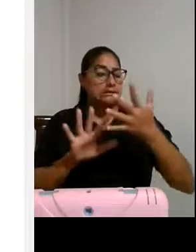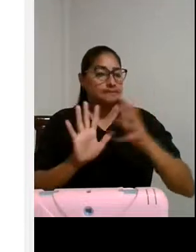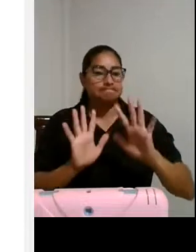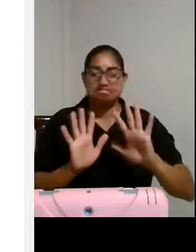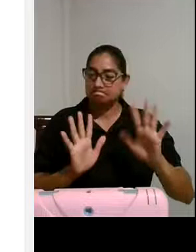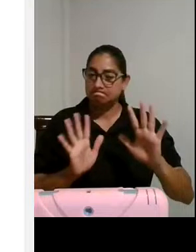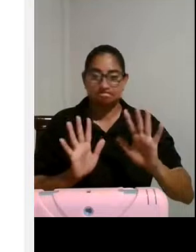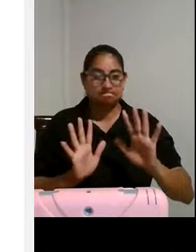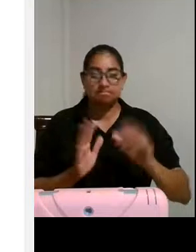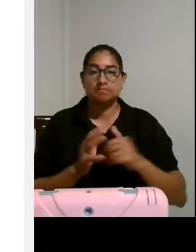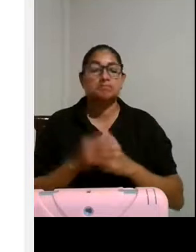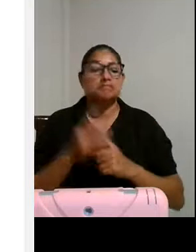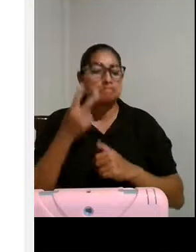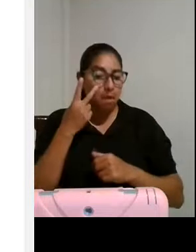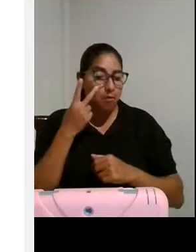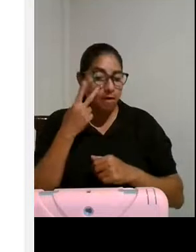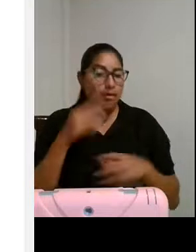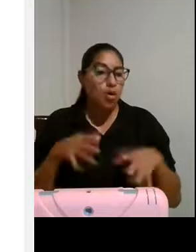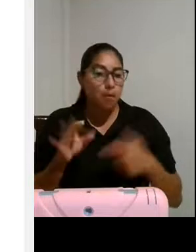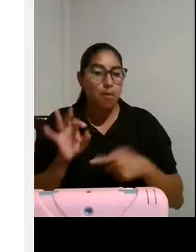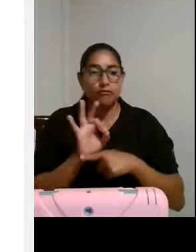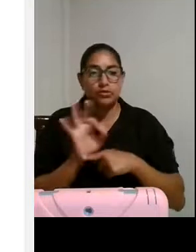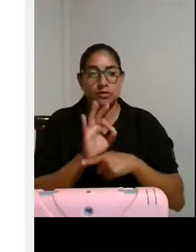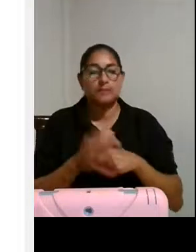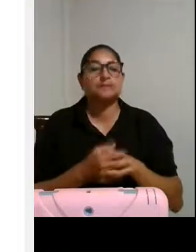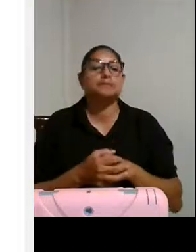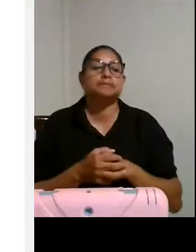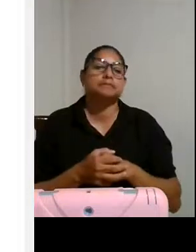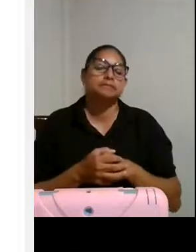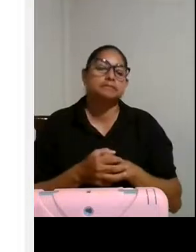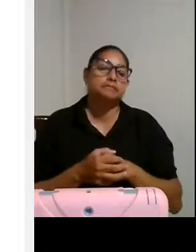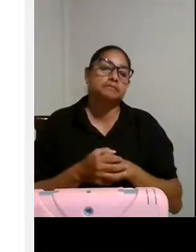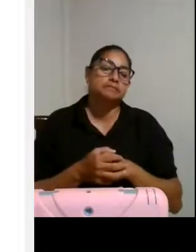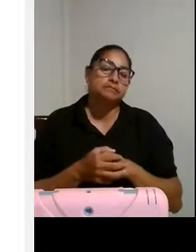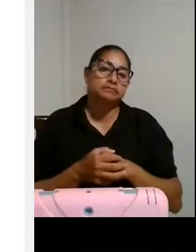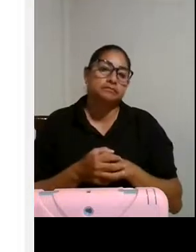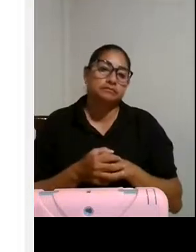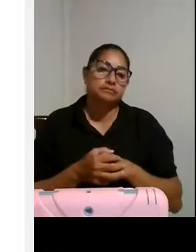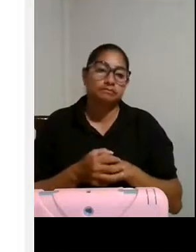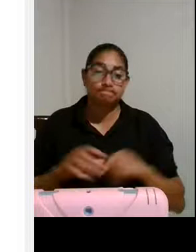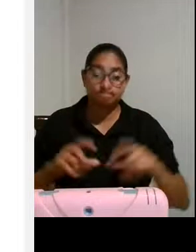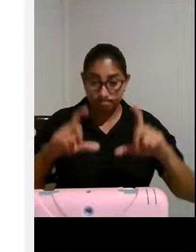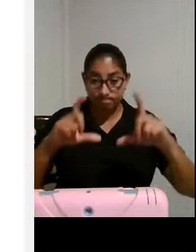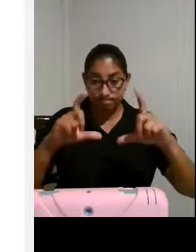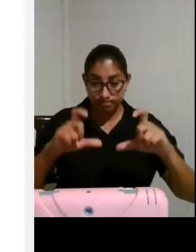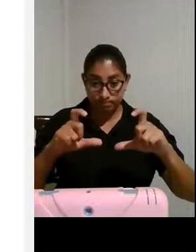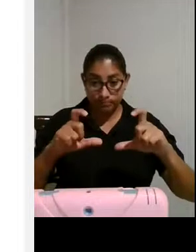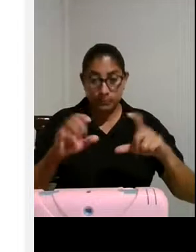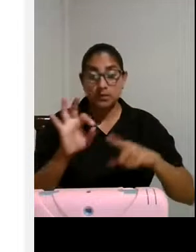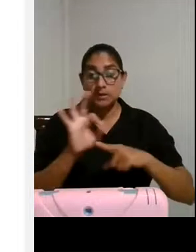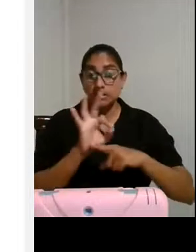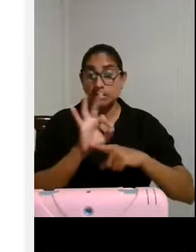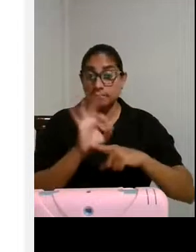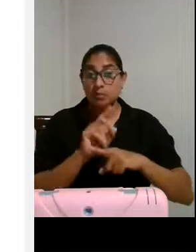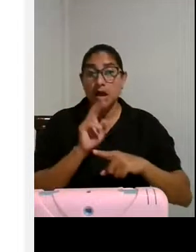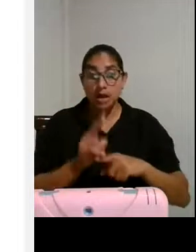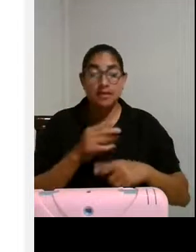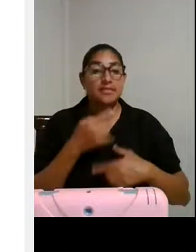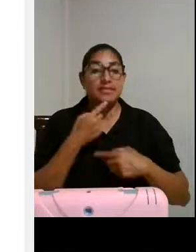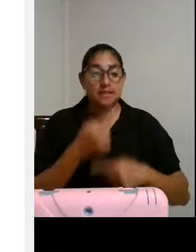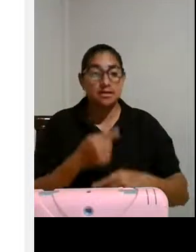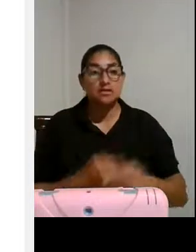tan intuitivo y por eso ya vamos a verlo gráficamente. Pero esta definición que ustedes tienen acá es la derivada de